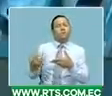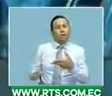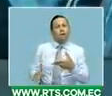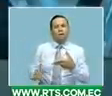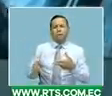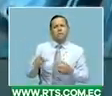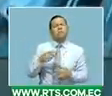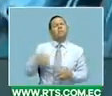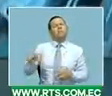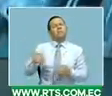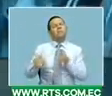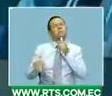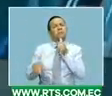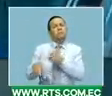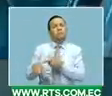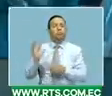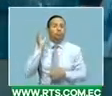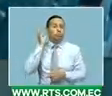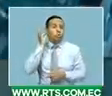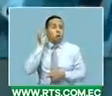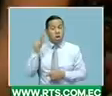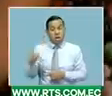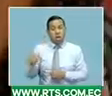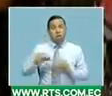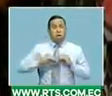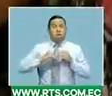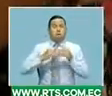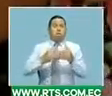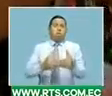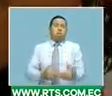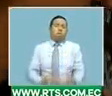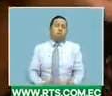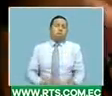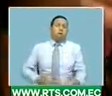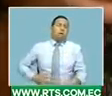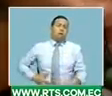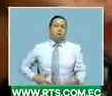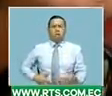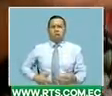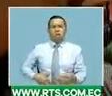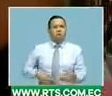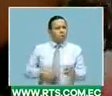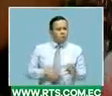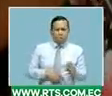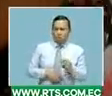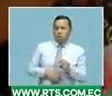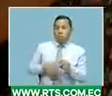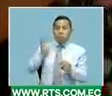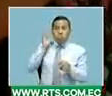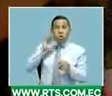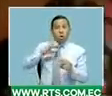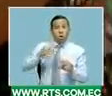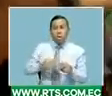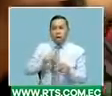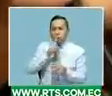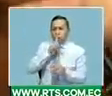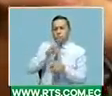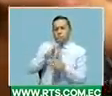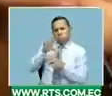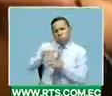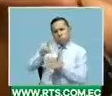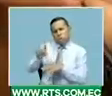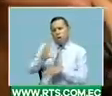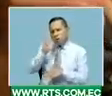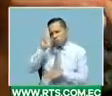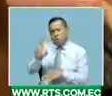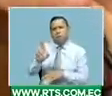víctimas se encontraba una mujer embarazada. No respetaron ni siquiera su estado de gestación. No. Ellos entraron como si